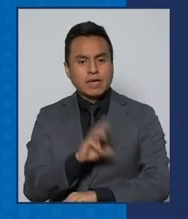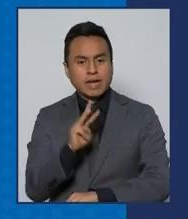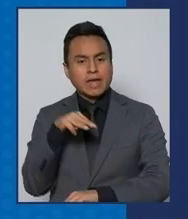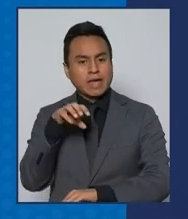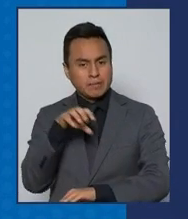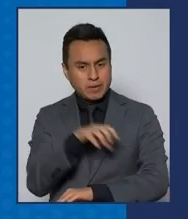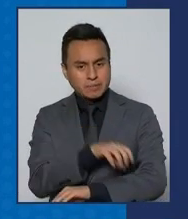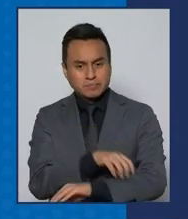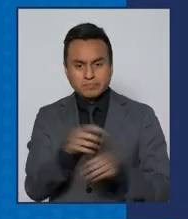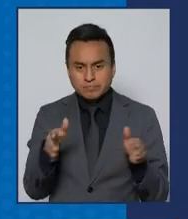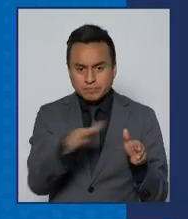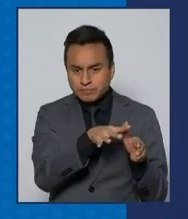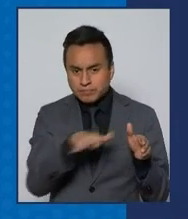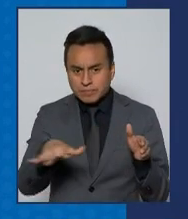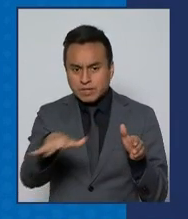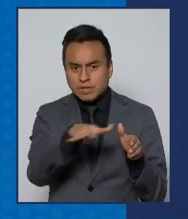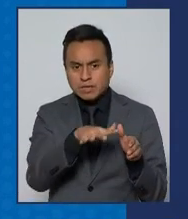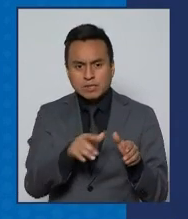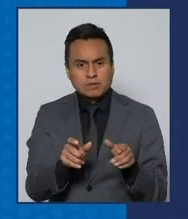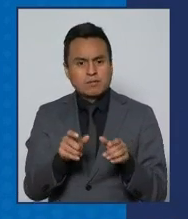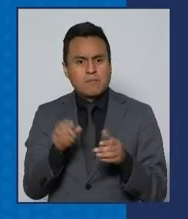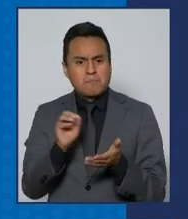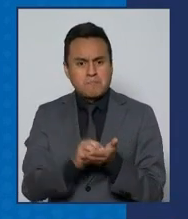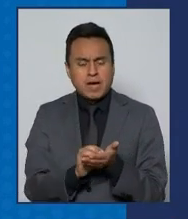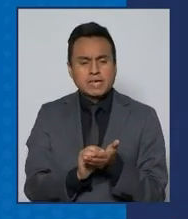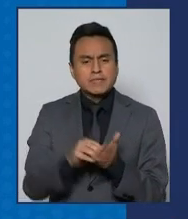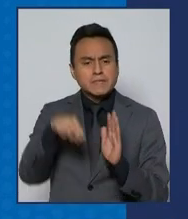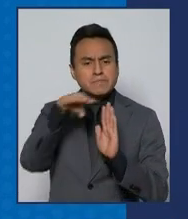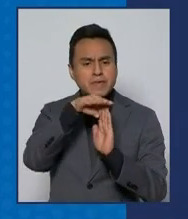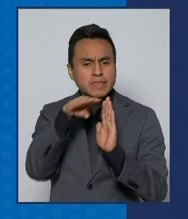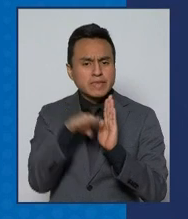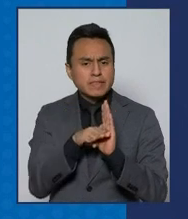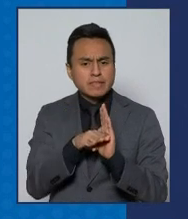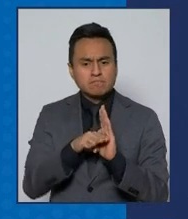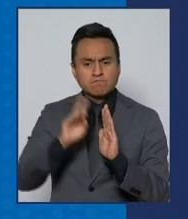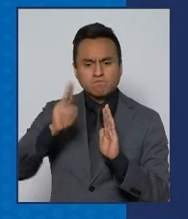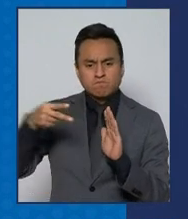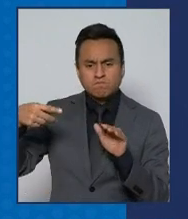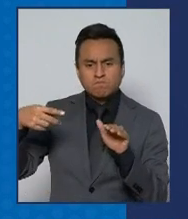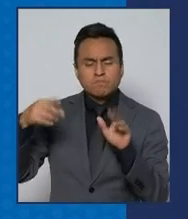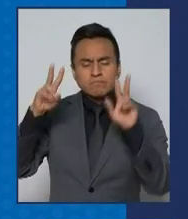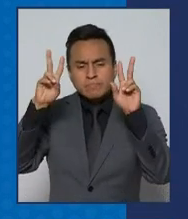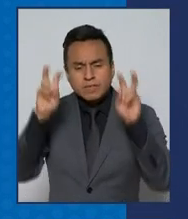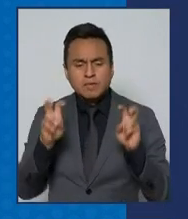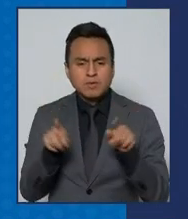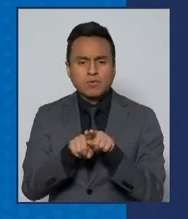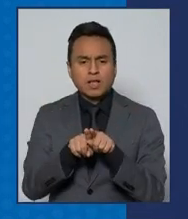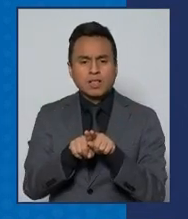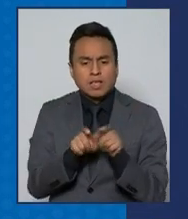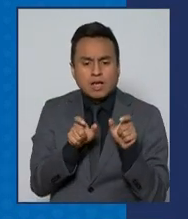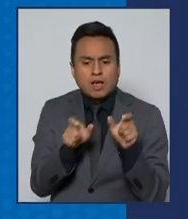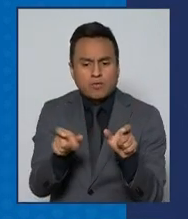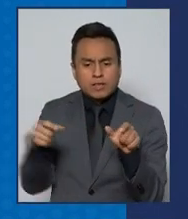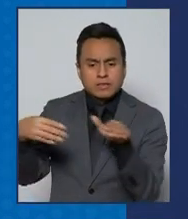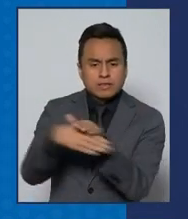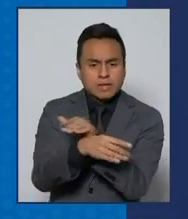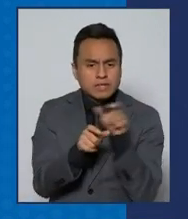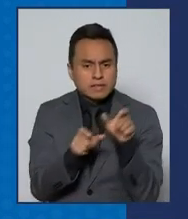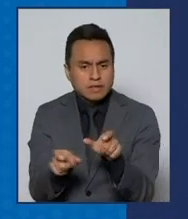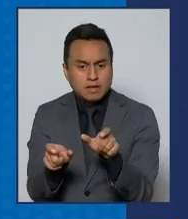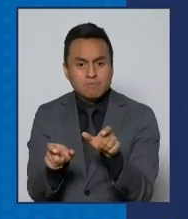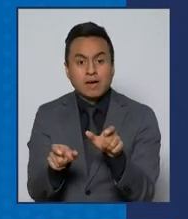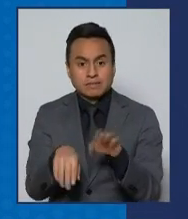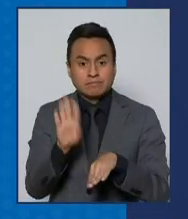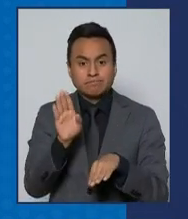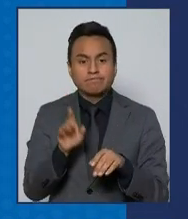metropolitana, vamos a fortalecer las medidas de restricción asociadas a aduanas sanitarias, y en